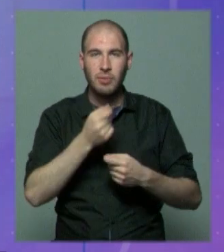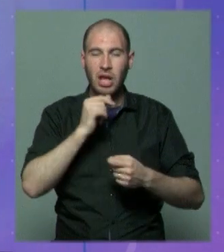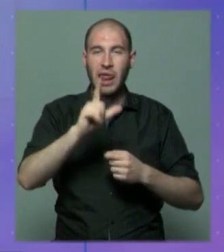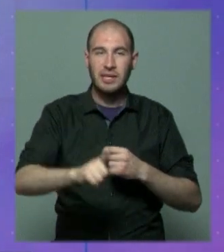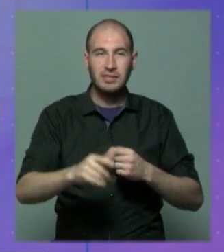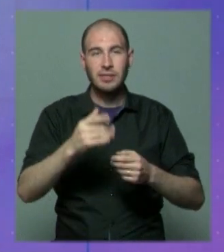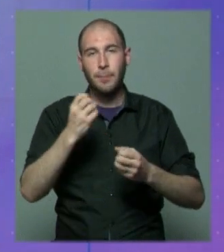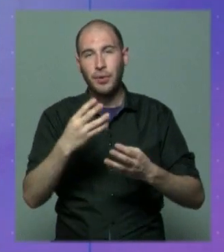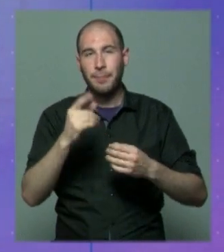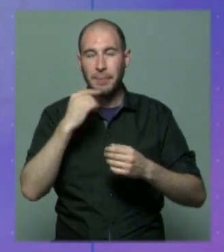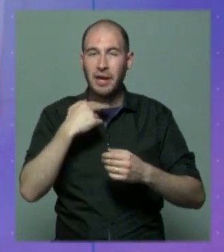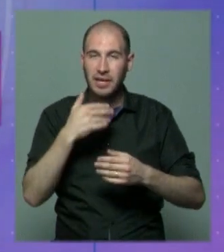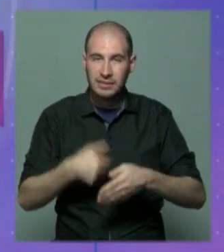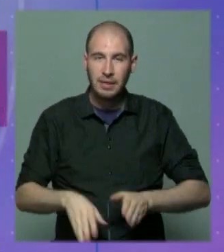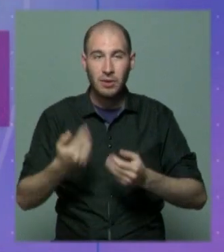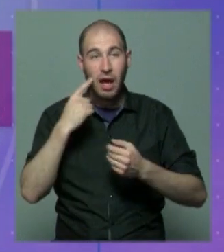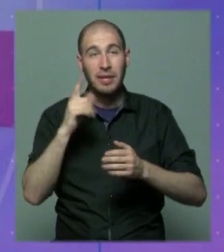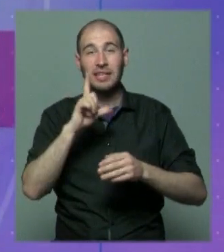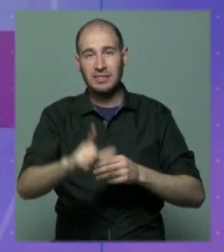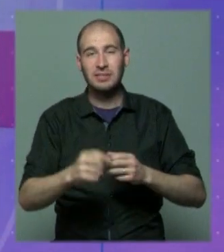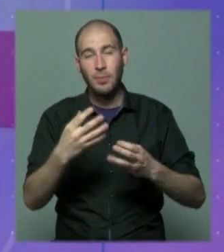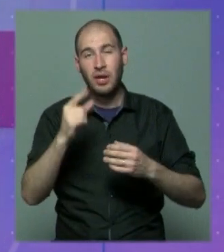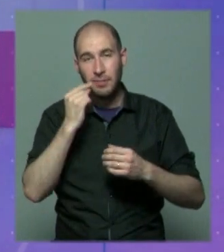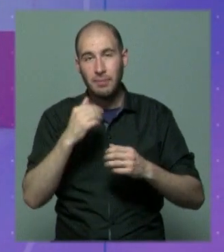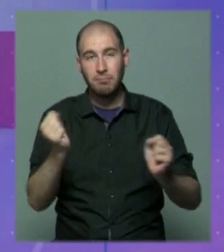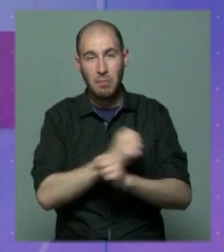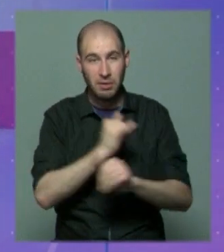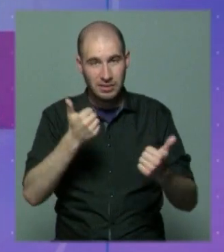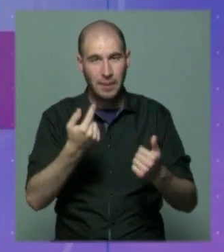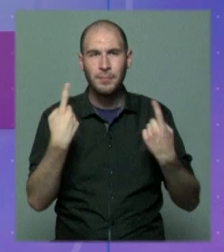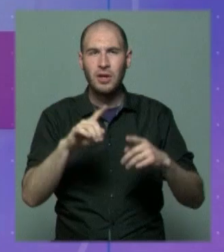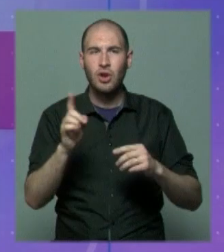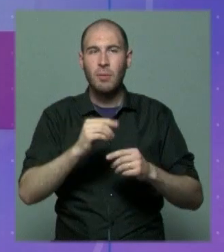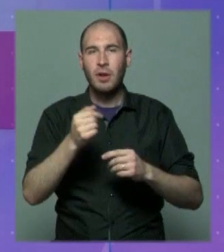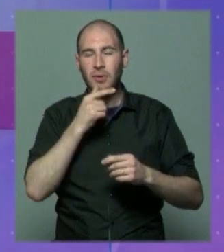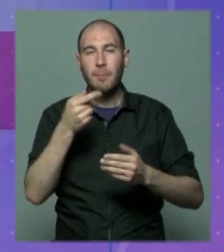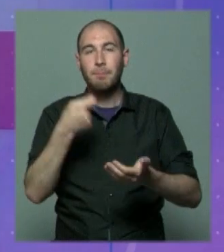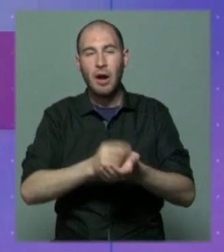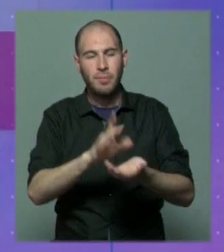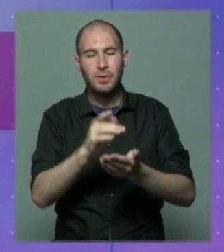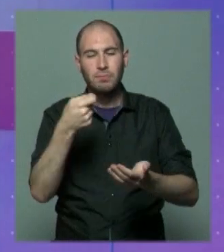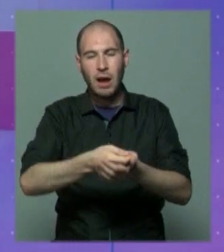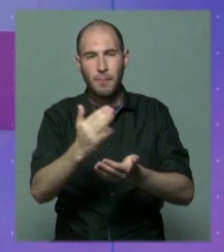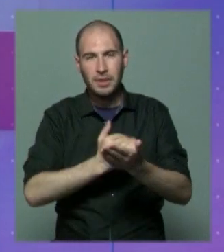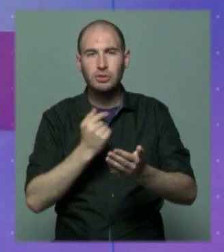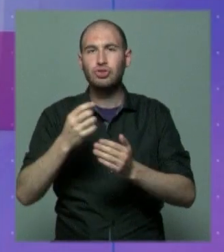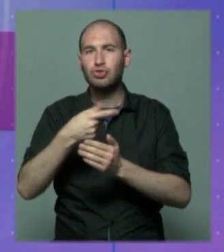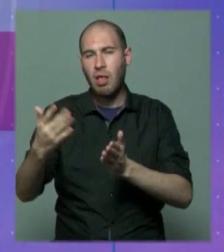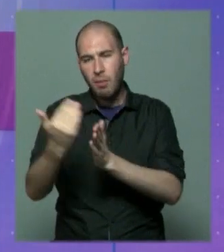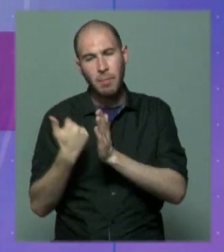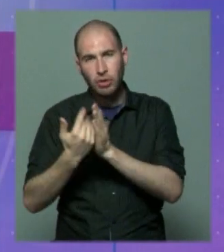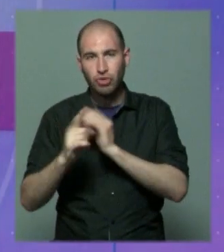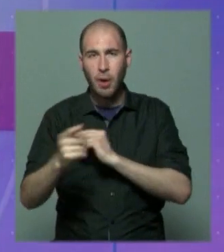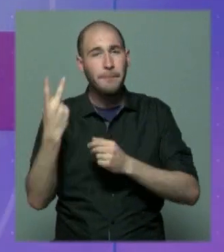licencia por paternidad. Bueno, probemos la licencia por paternidad. Fenómeno. Pero no empecemos a bajar las indemnizaciones. Bajando los salarios no solucionamos esto.